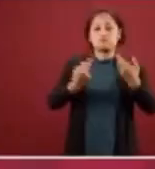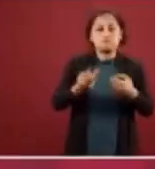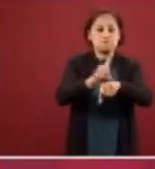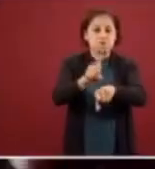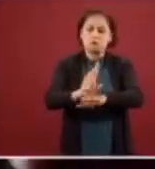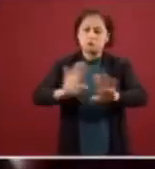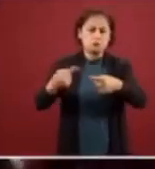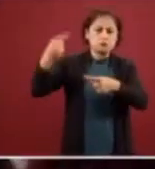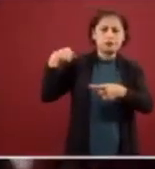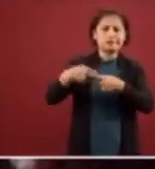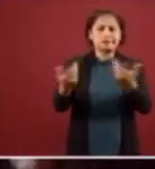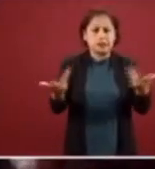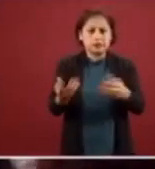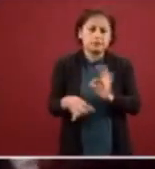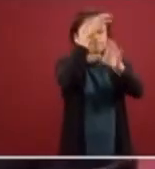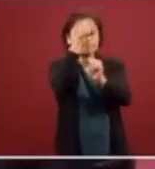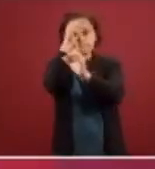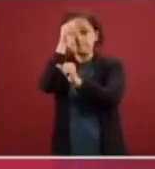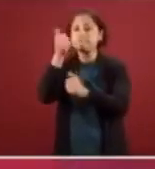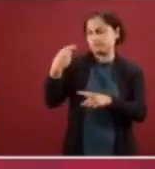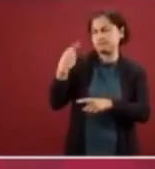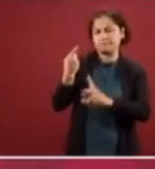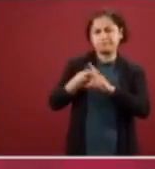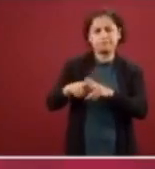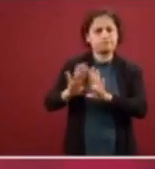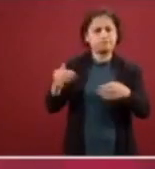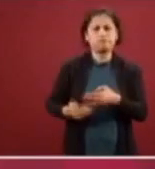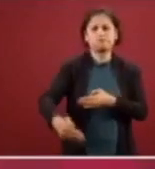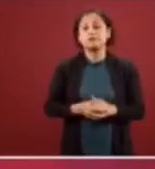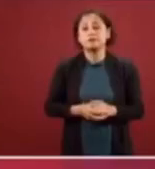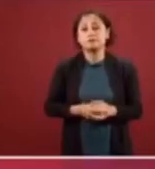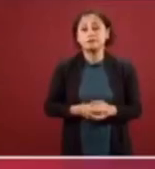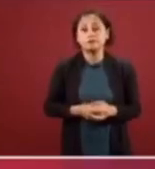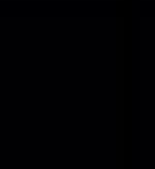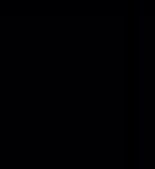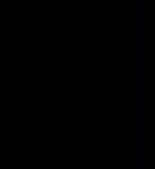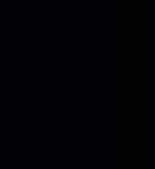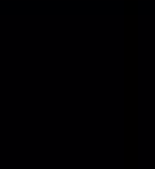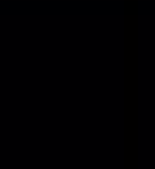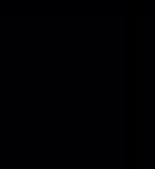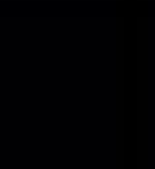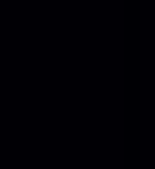la perseverancia, el que trabajemos de manera coordinada, el que esté apostando a la violencia.